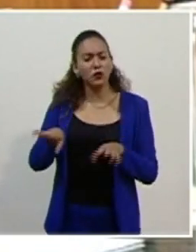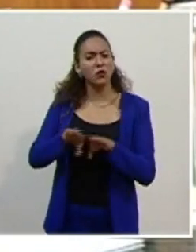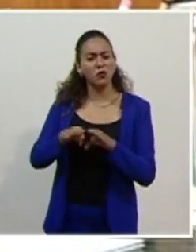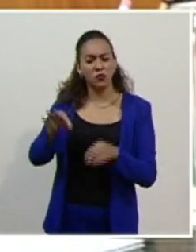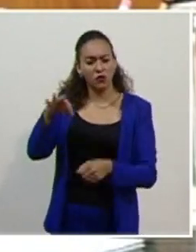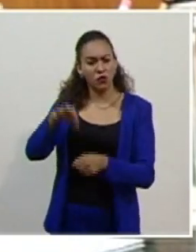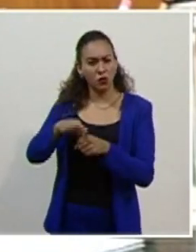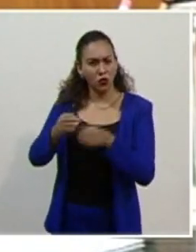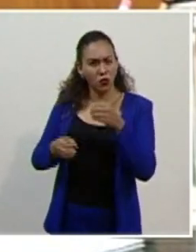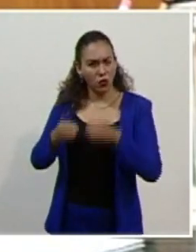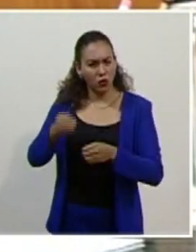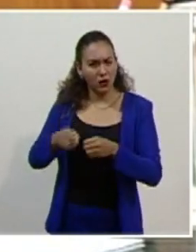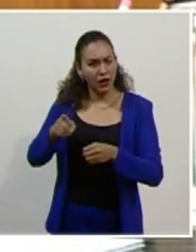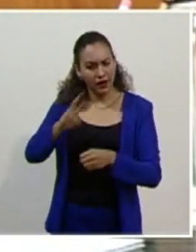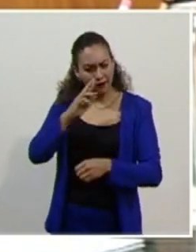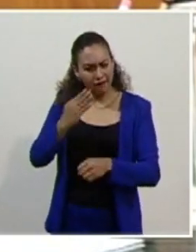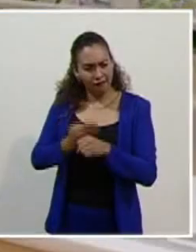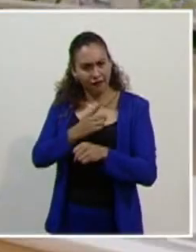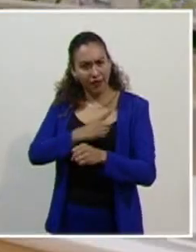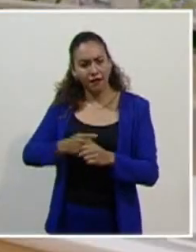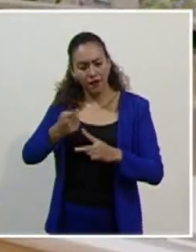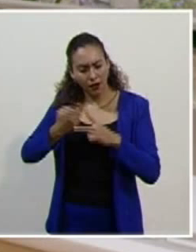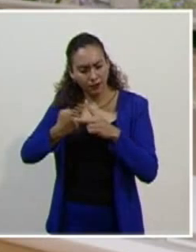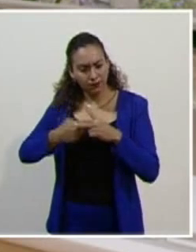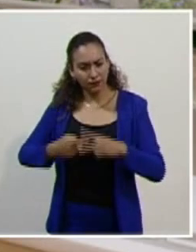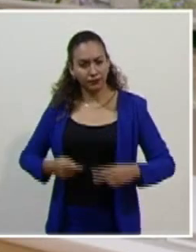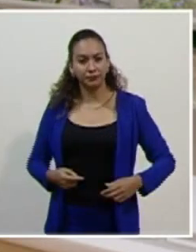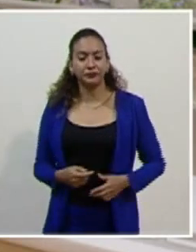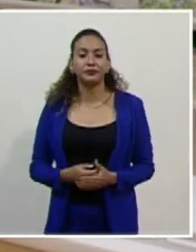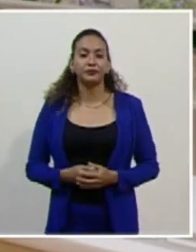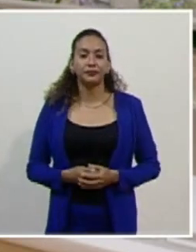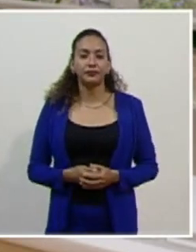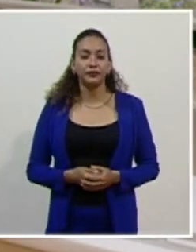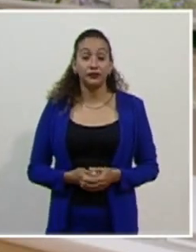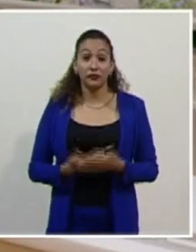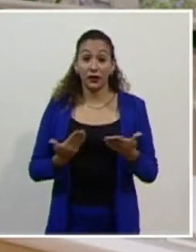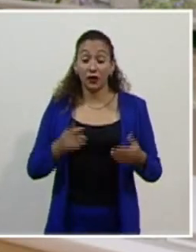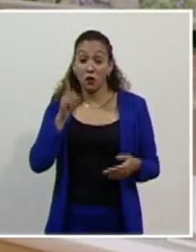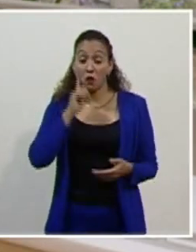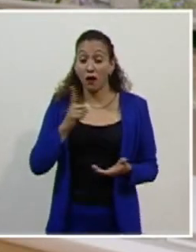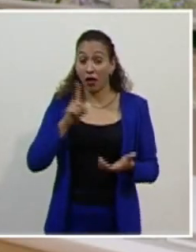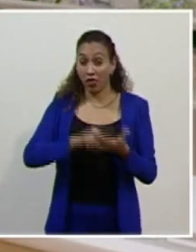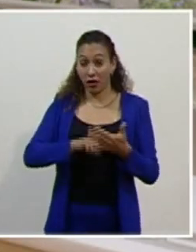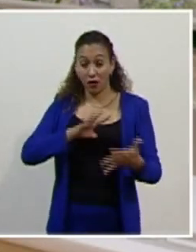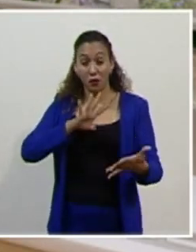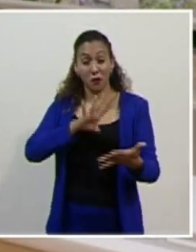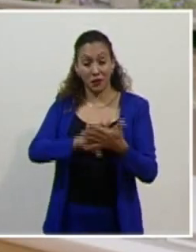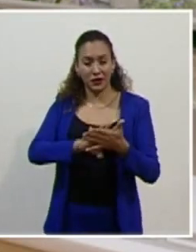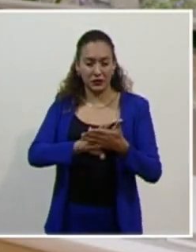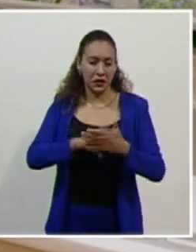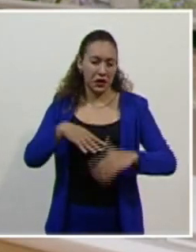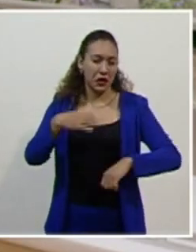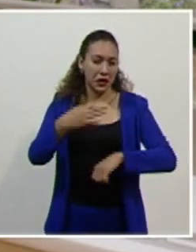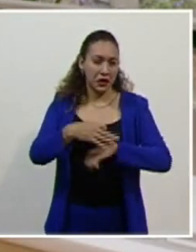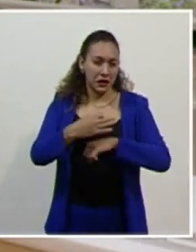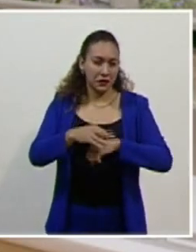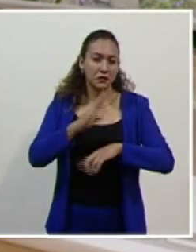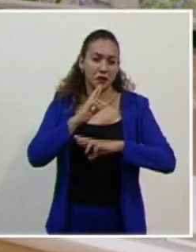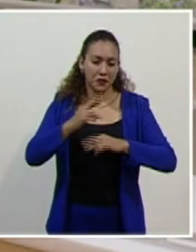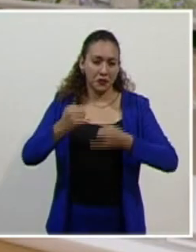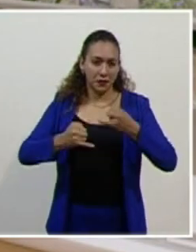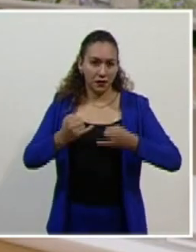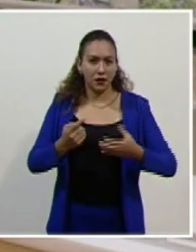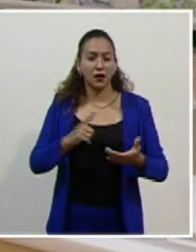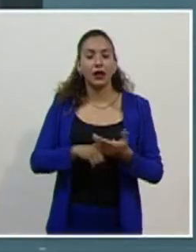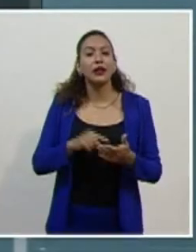lo considerara como autoridad responsable. Garantizar que las mujeres en prisión preventiva participan en el proceso electoral es un acto